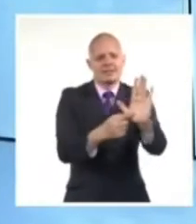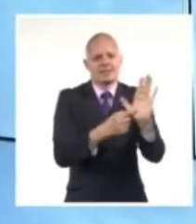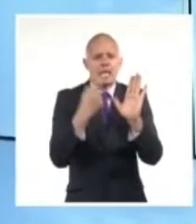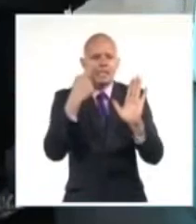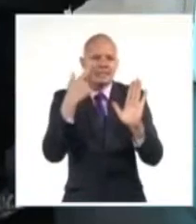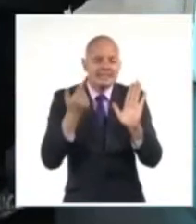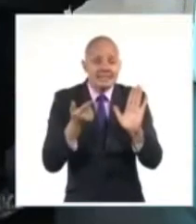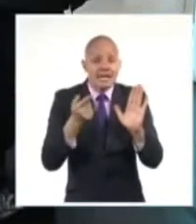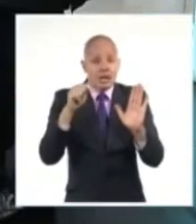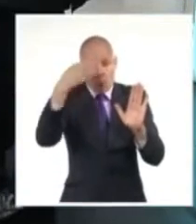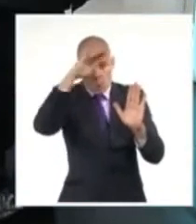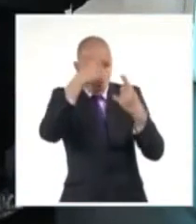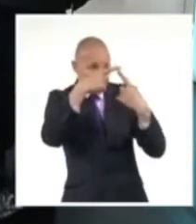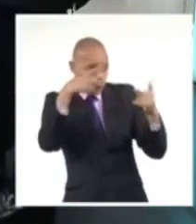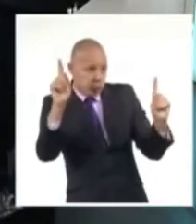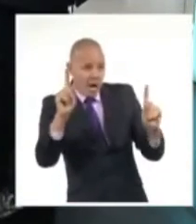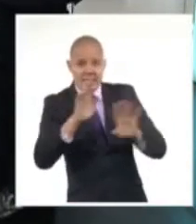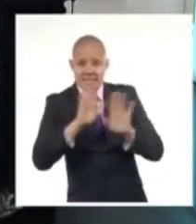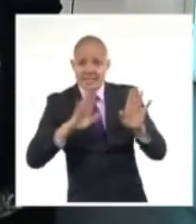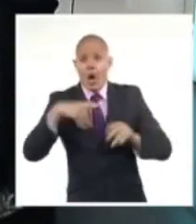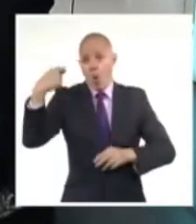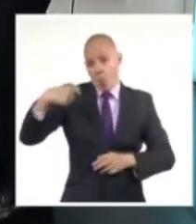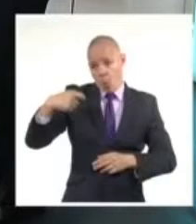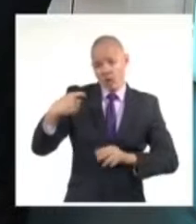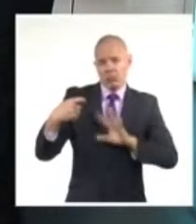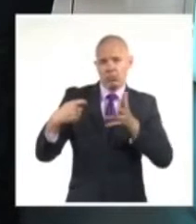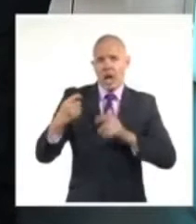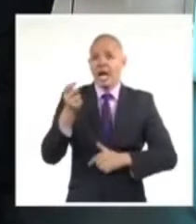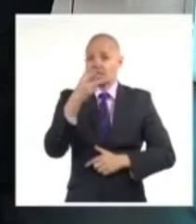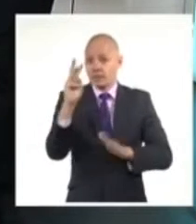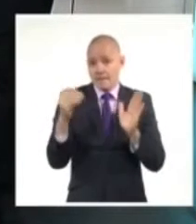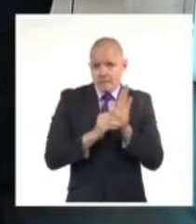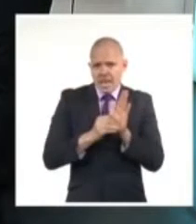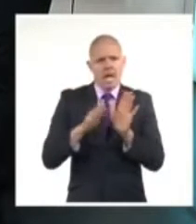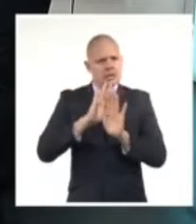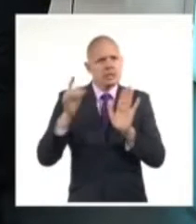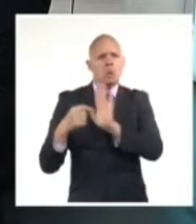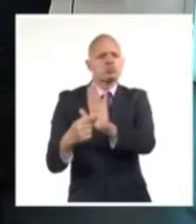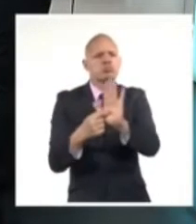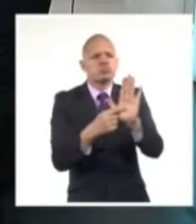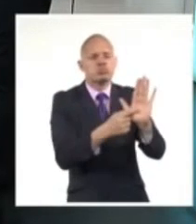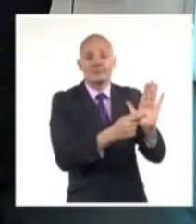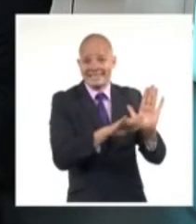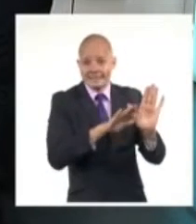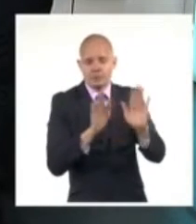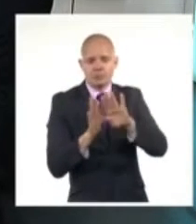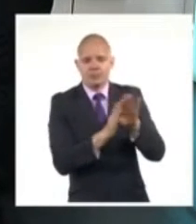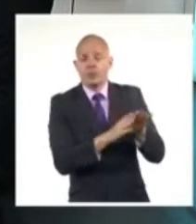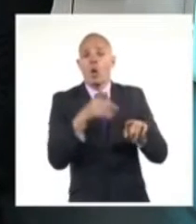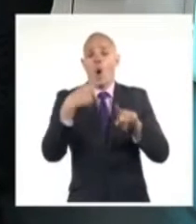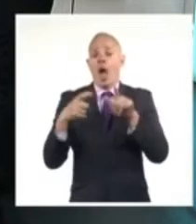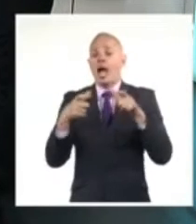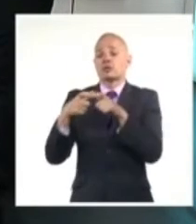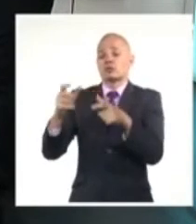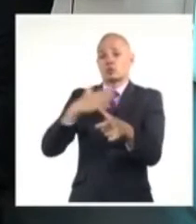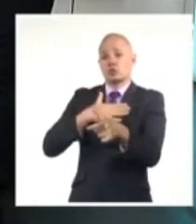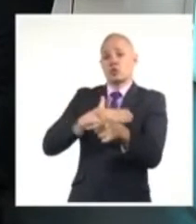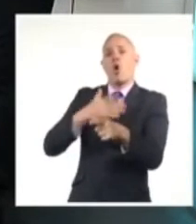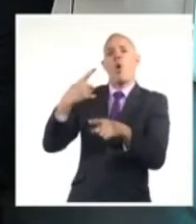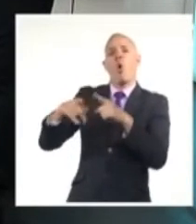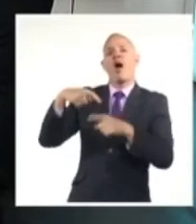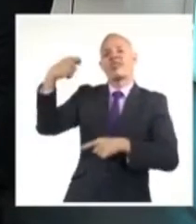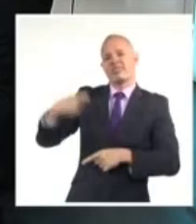país. Pero además la organización tuvo el privilegio que con las sociedades científicas de derecho, fundamentalmente con la Sociedad de Derecho